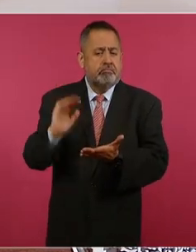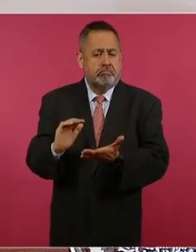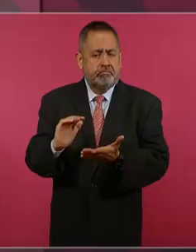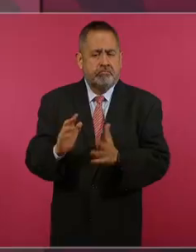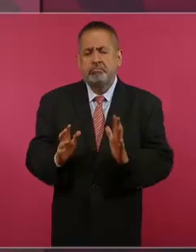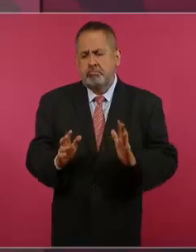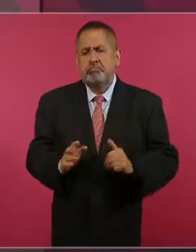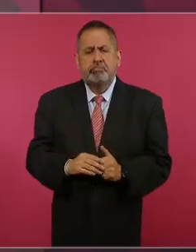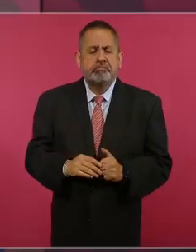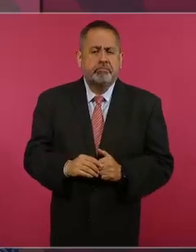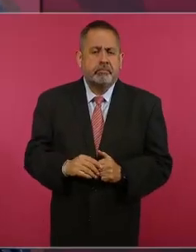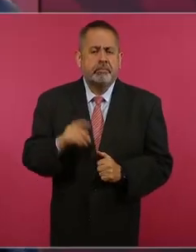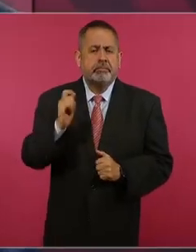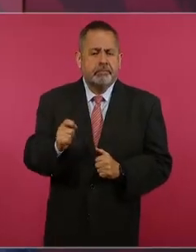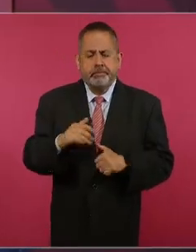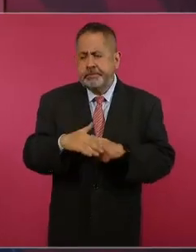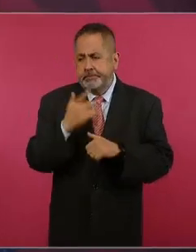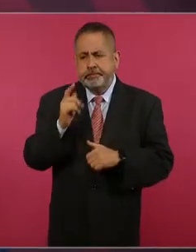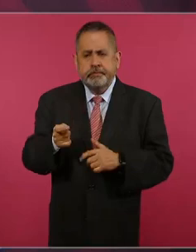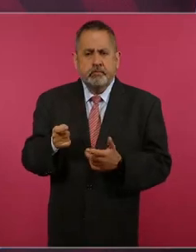Y todo esto es porque